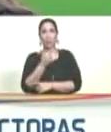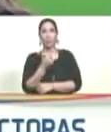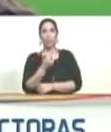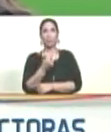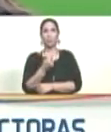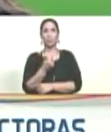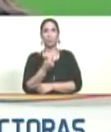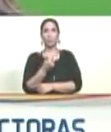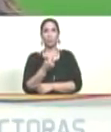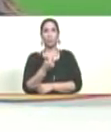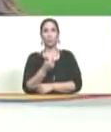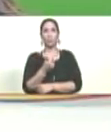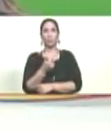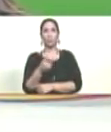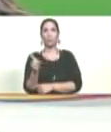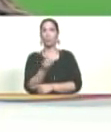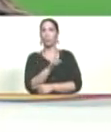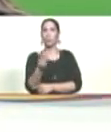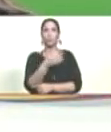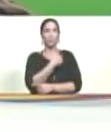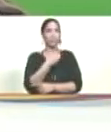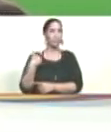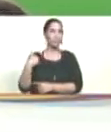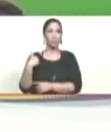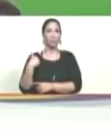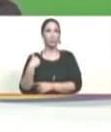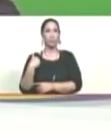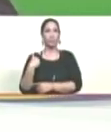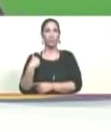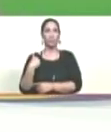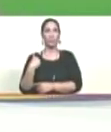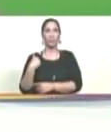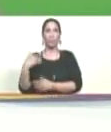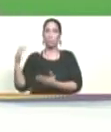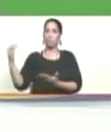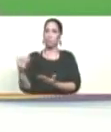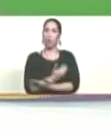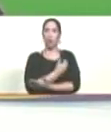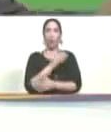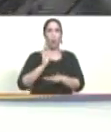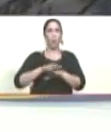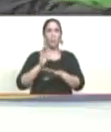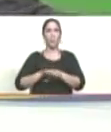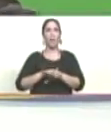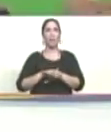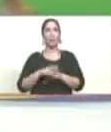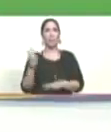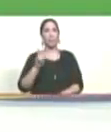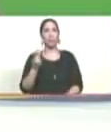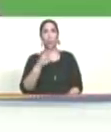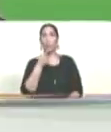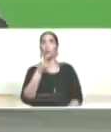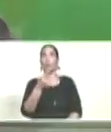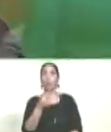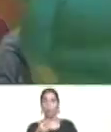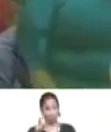ocurrido lo del Vigía, y dijo, no quiero más un desalojo en Venezuela de lo que está ocurriendo contra los campesinos. Lo dijo el presidente.